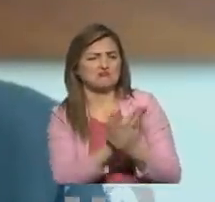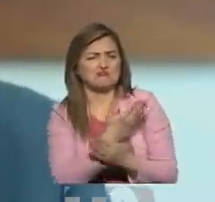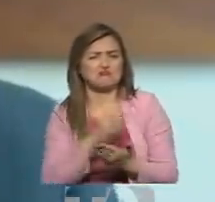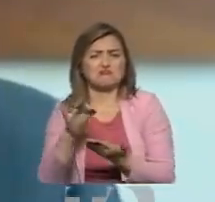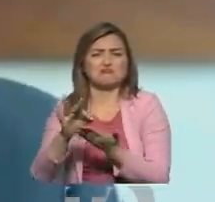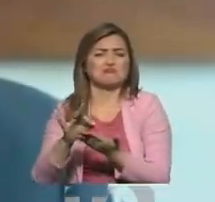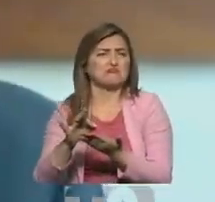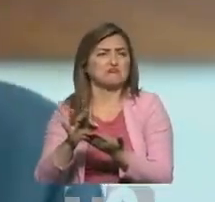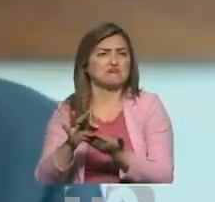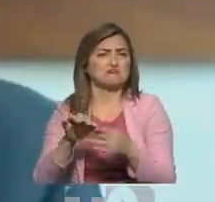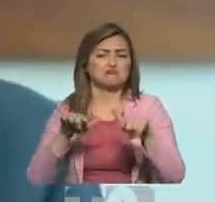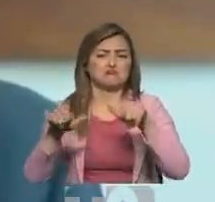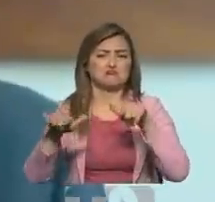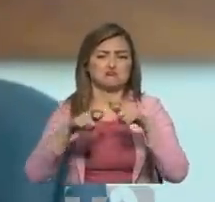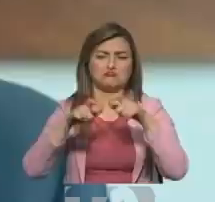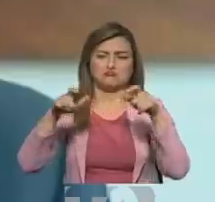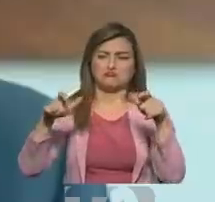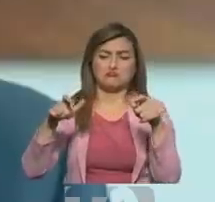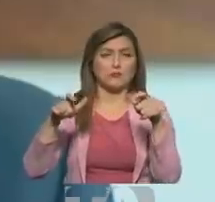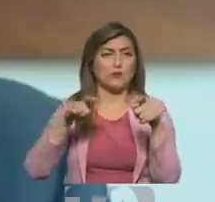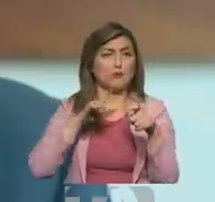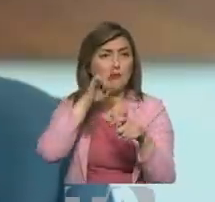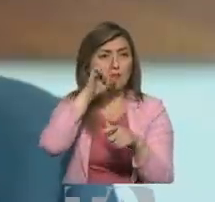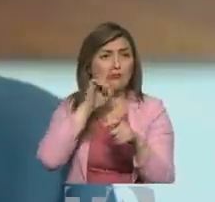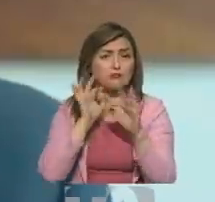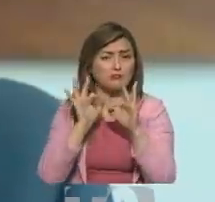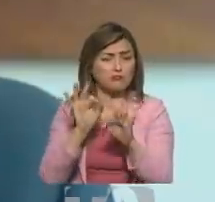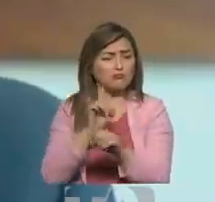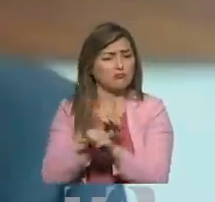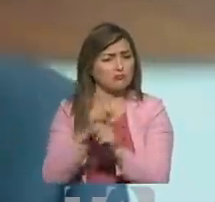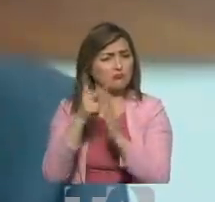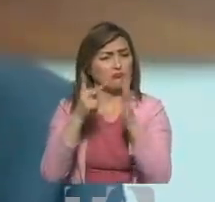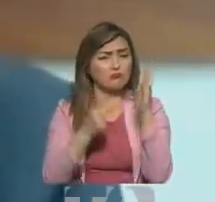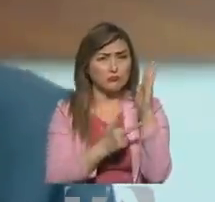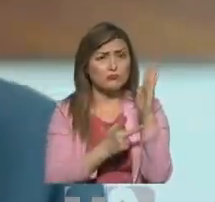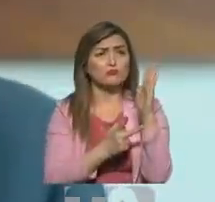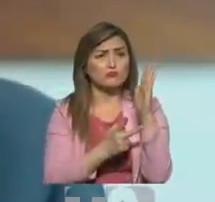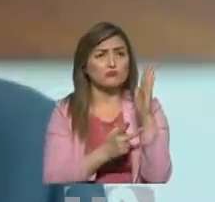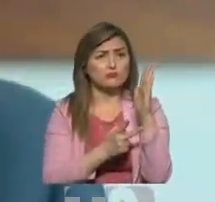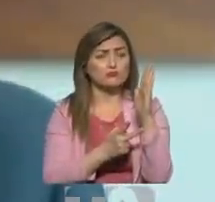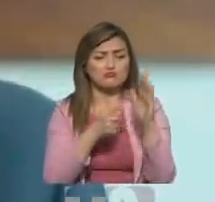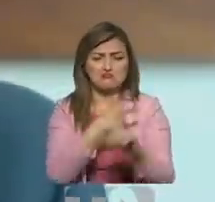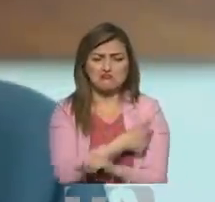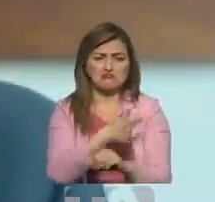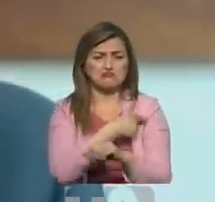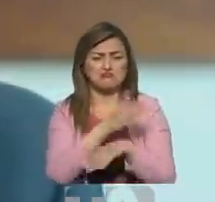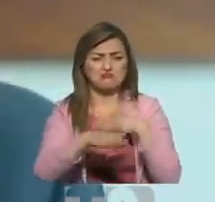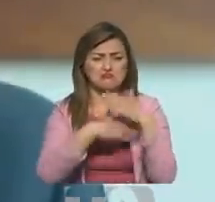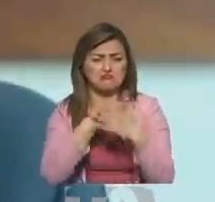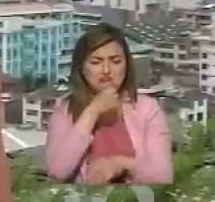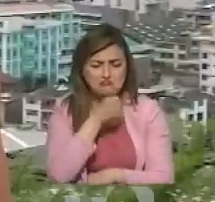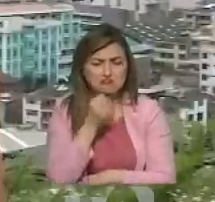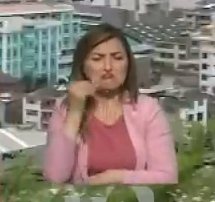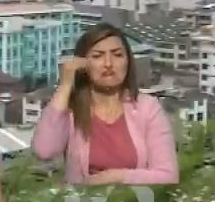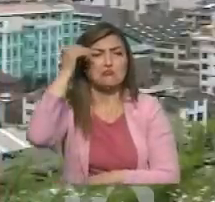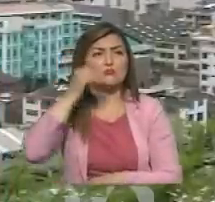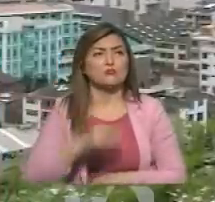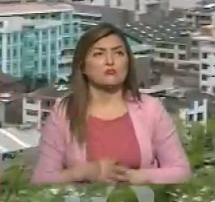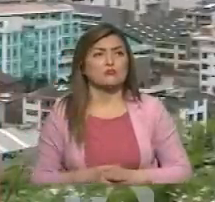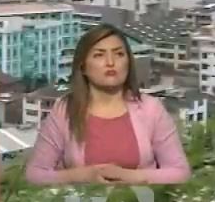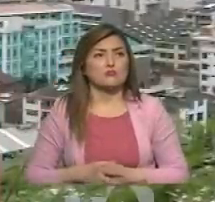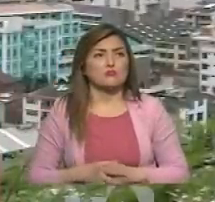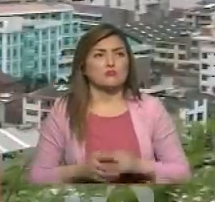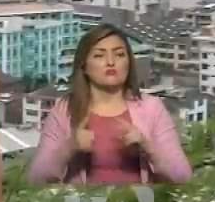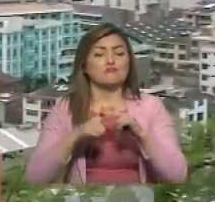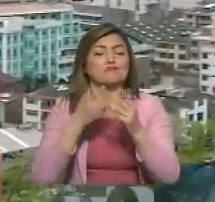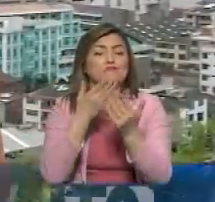hay magníficos funcionarios que han hecho estos programas locales y han logrado vacunar a todos los adultos mayores. Pero para que esta